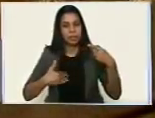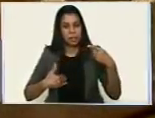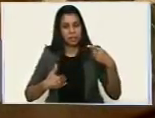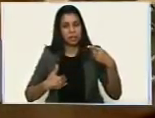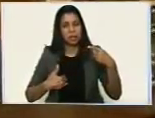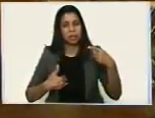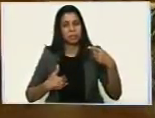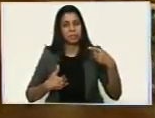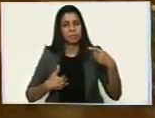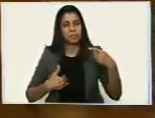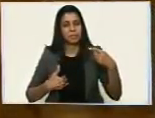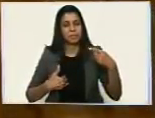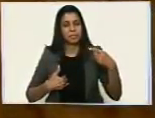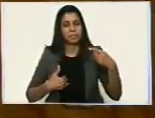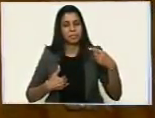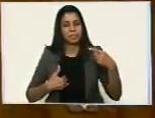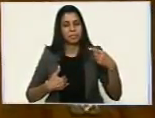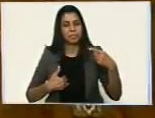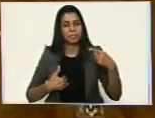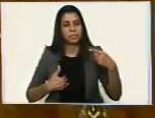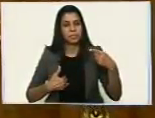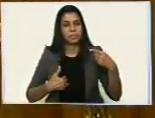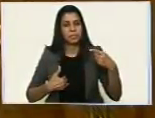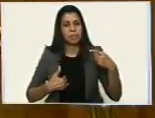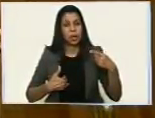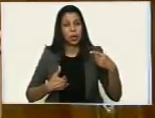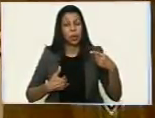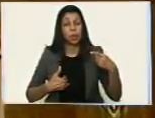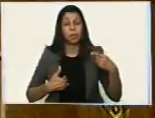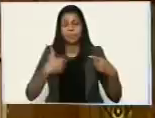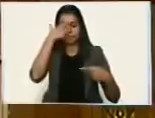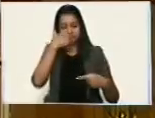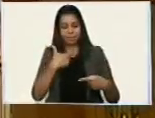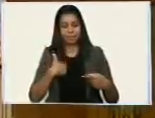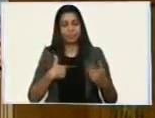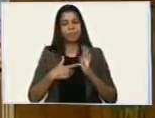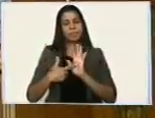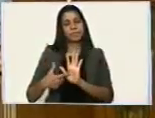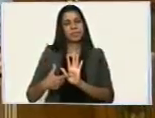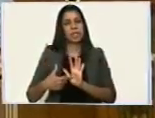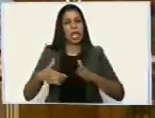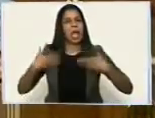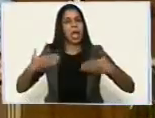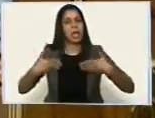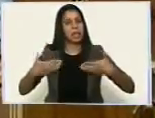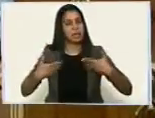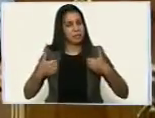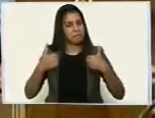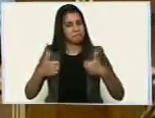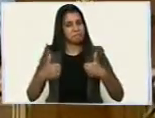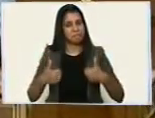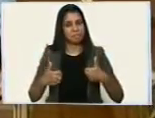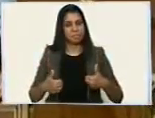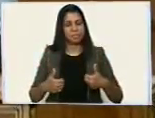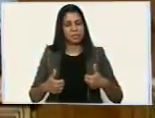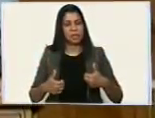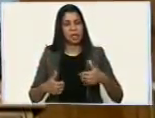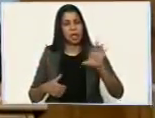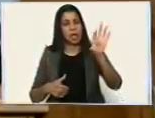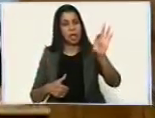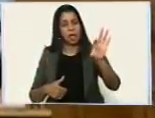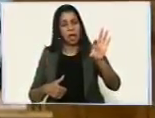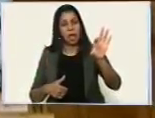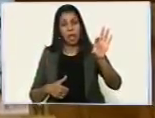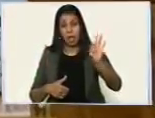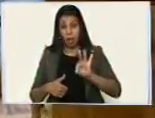expresar nuestra tremenda alegría y satisfacción por la designación de nuestro querido camarada